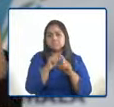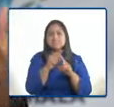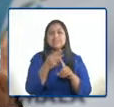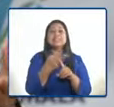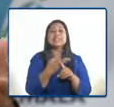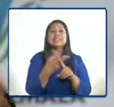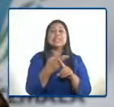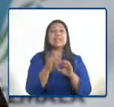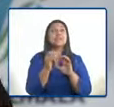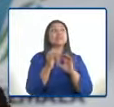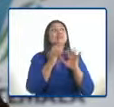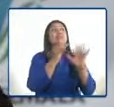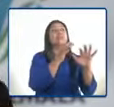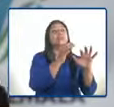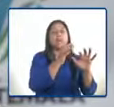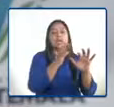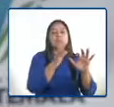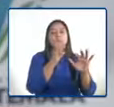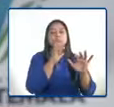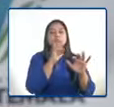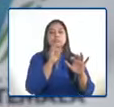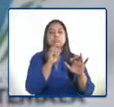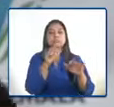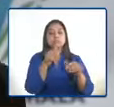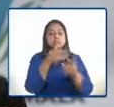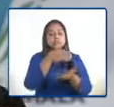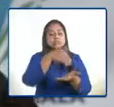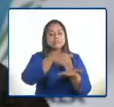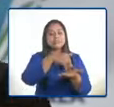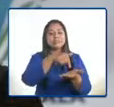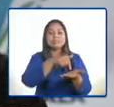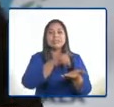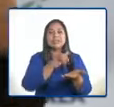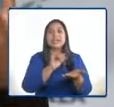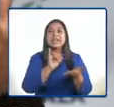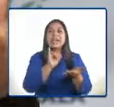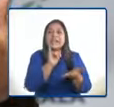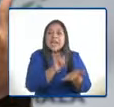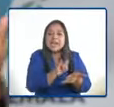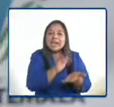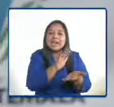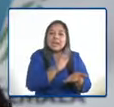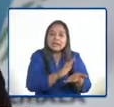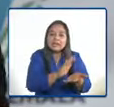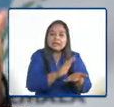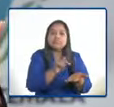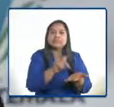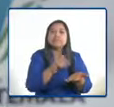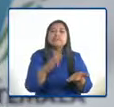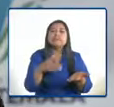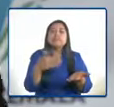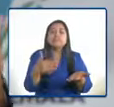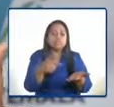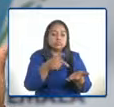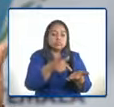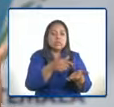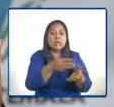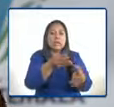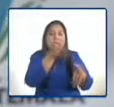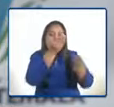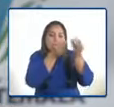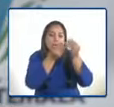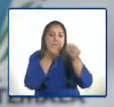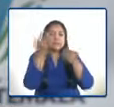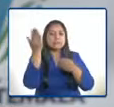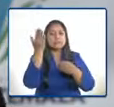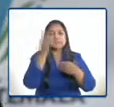de emigrar, y entonces lo que hace este centro Quédate es darle la oportunidad a los jóvenes de capacitarse. Tenemos un convenio con